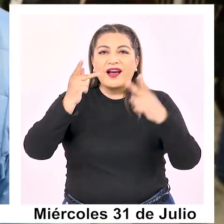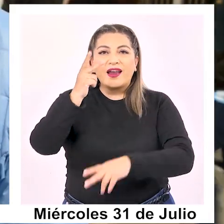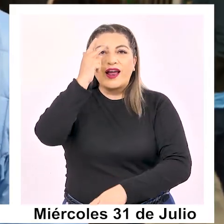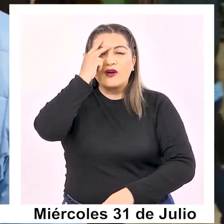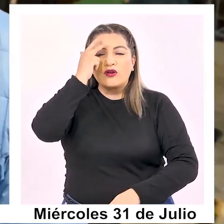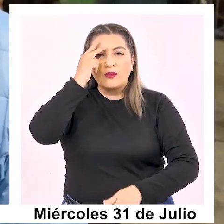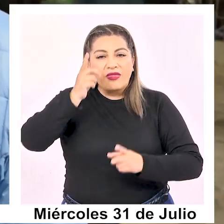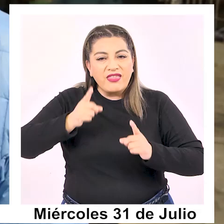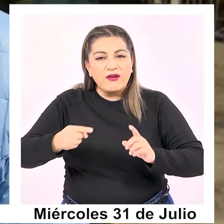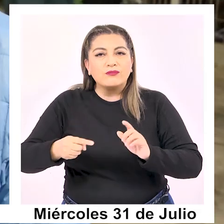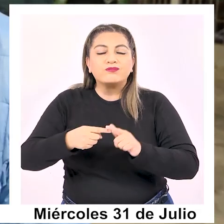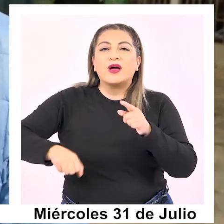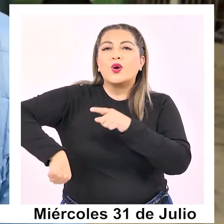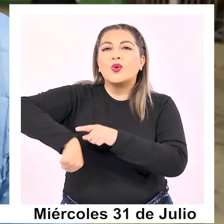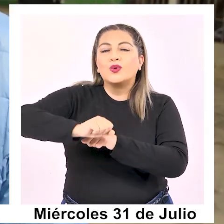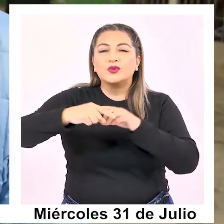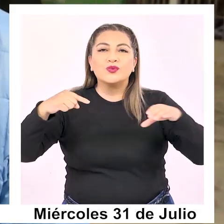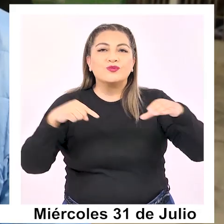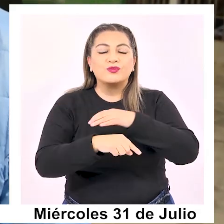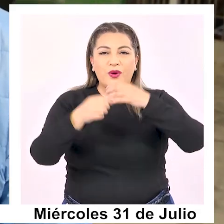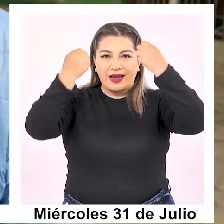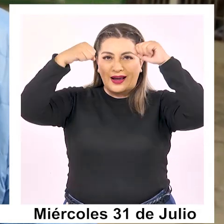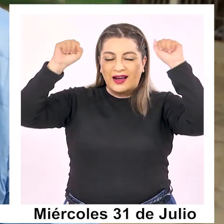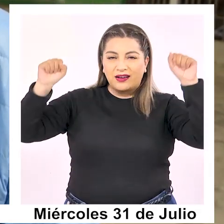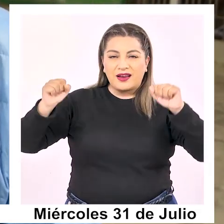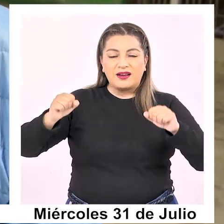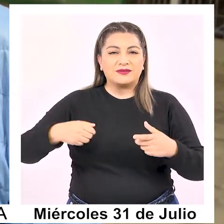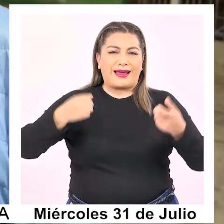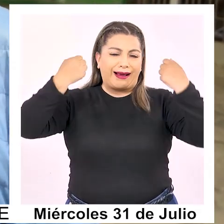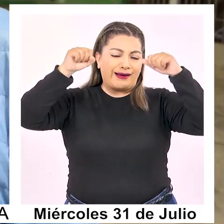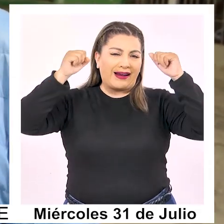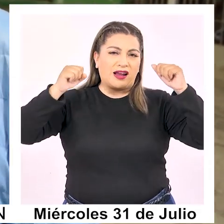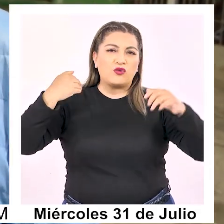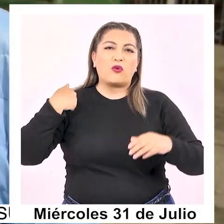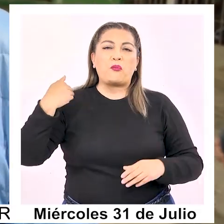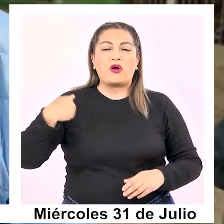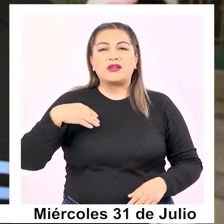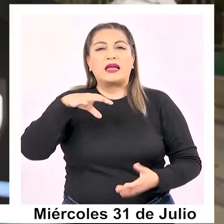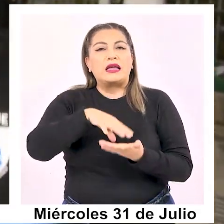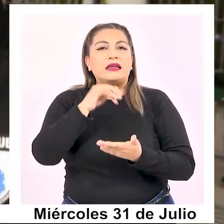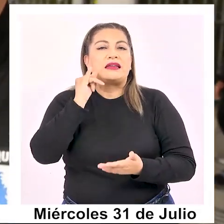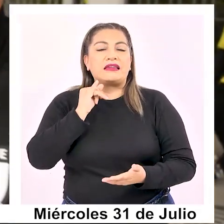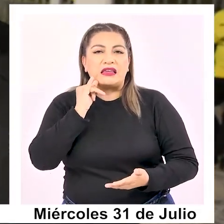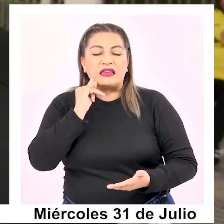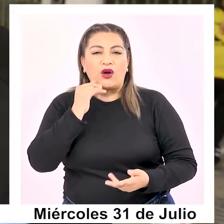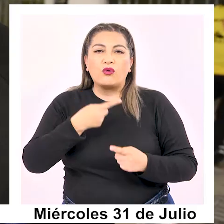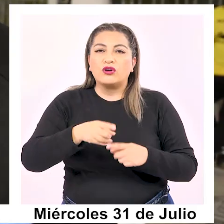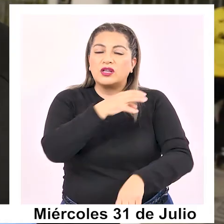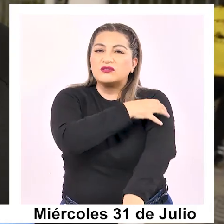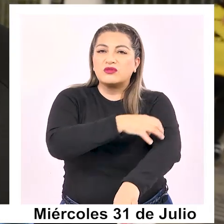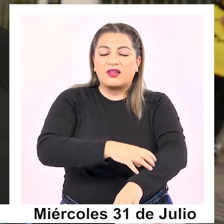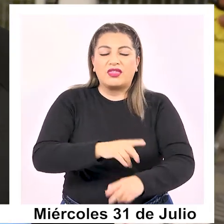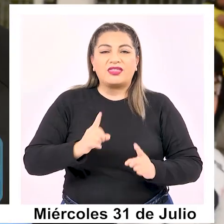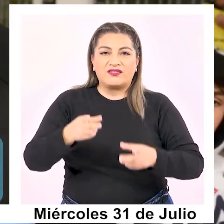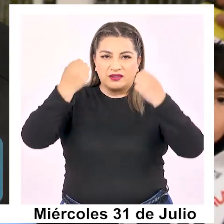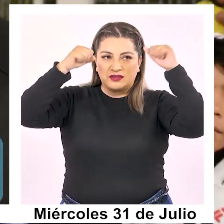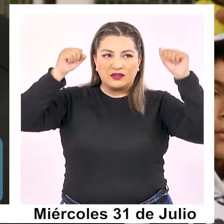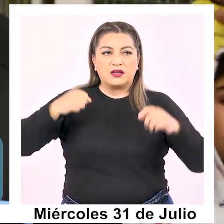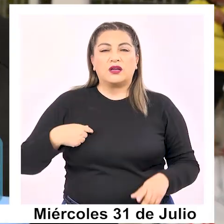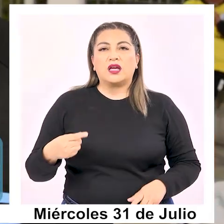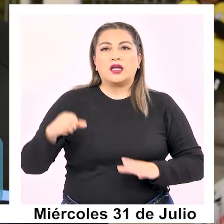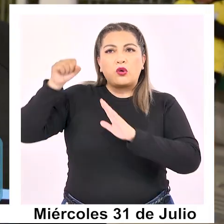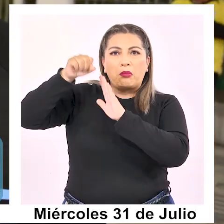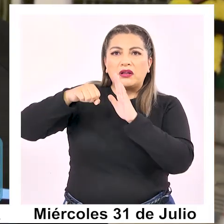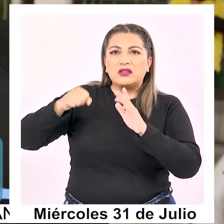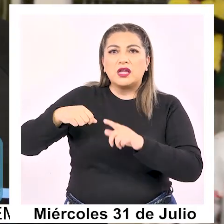ganar los puntos o a jugar ya todos estos partidos independientes que se juegan de local o de visita hay que ir a ganarlos Partido trabado, sabíamos el rival que teníamos,